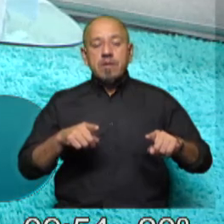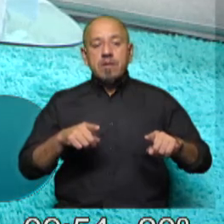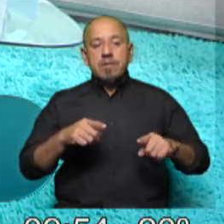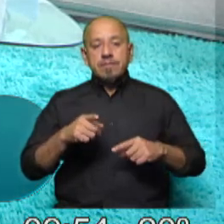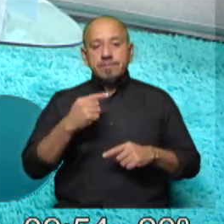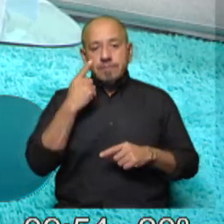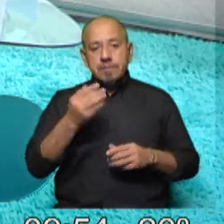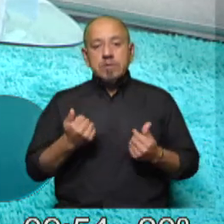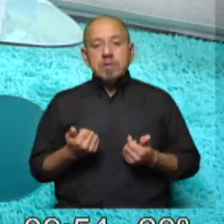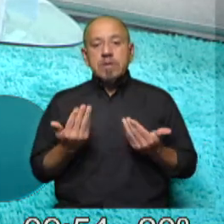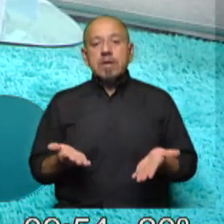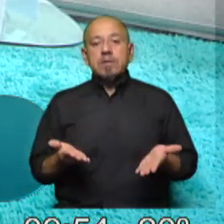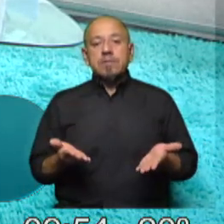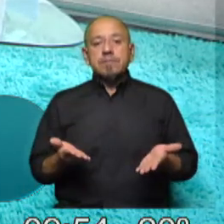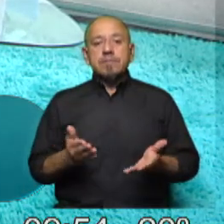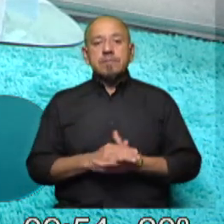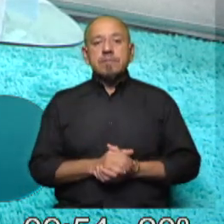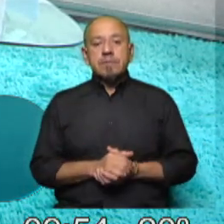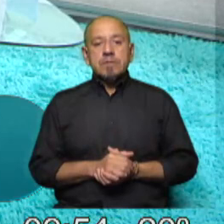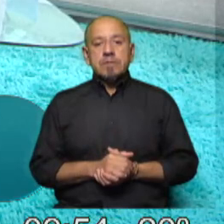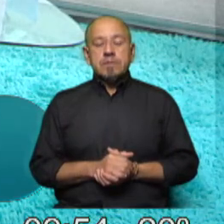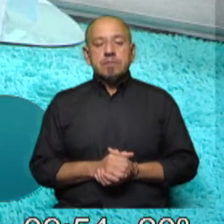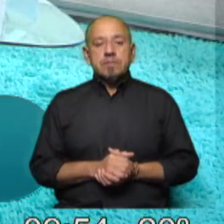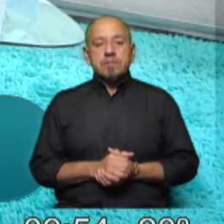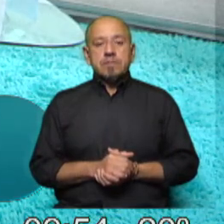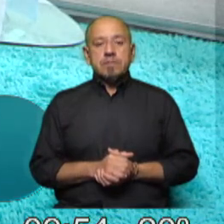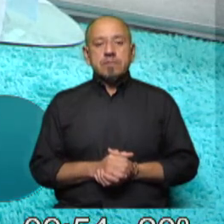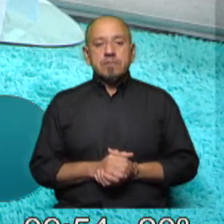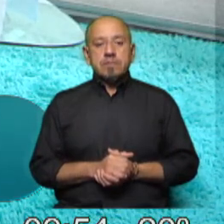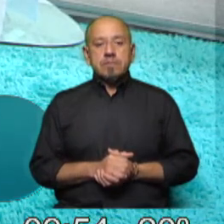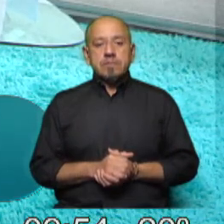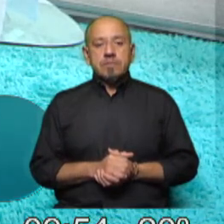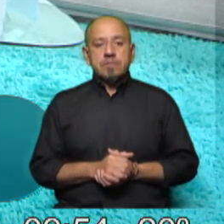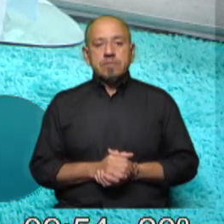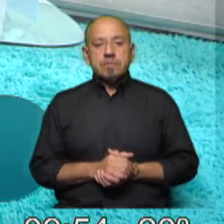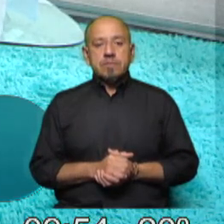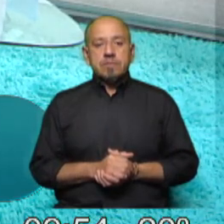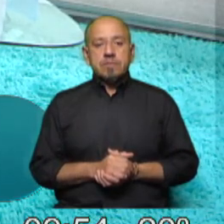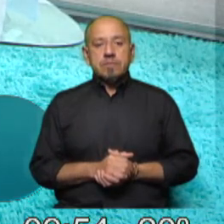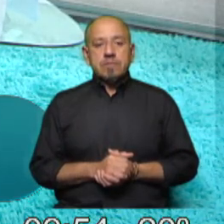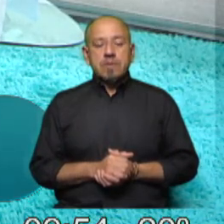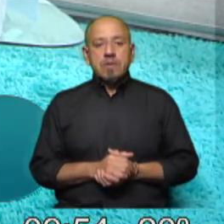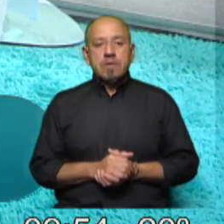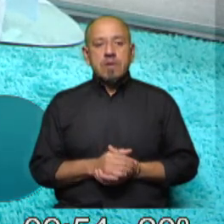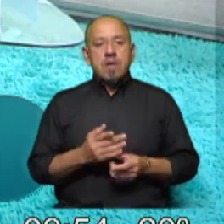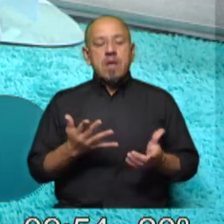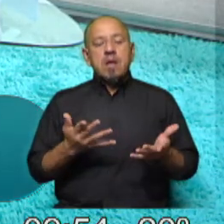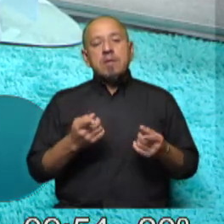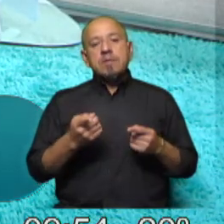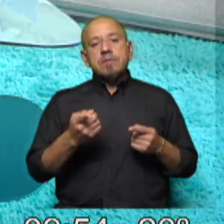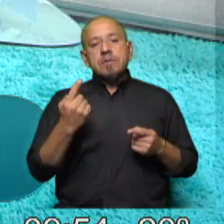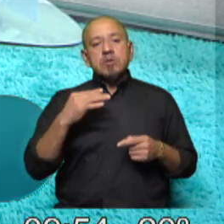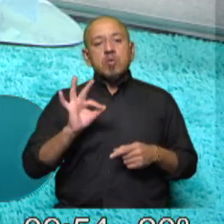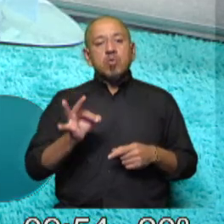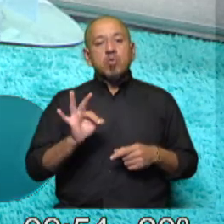Yo pensé que era una medalla. Tiene cuatro primeros premios, tres nacionales y uno internacional. Hay uno de hace poquito. Sí, hay uno que ahora fue en